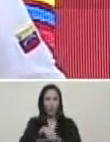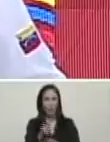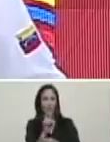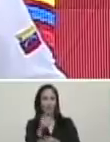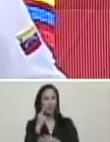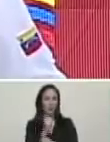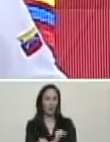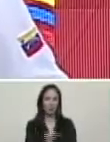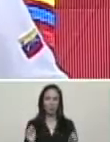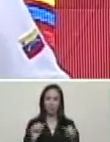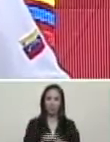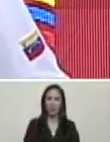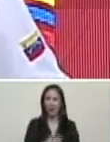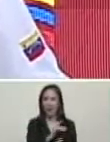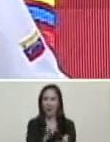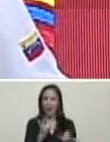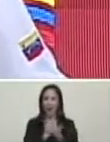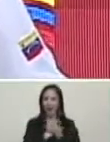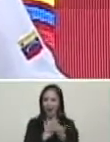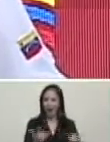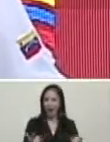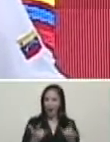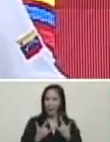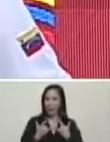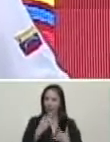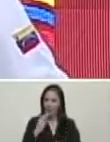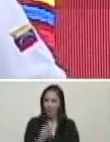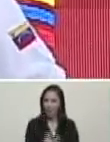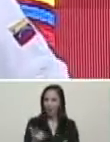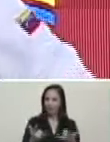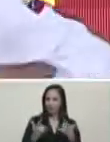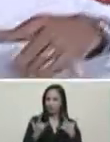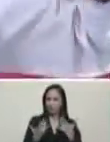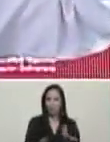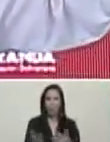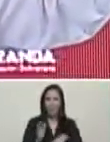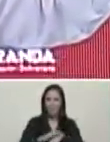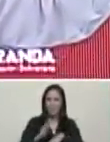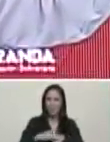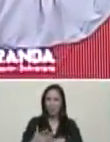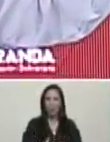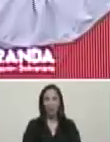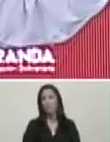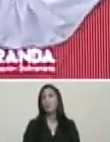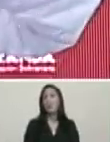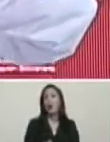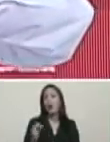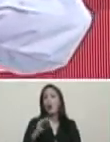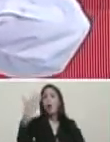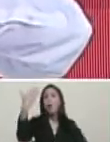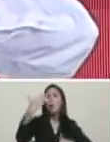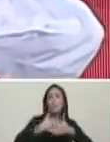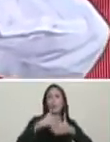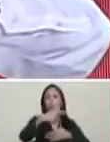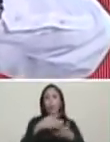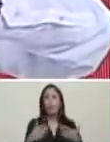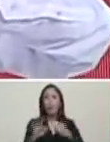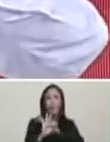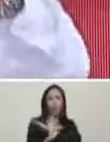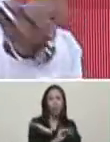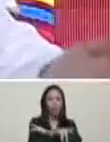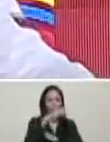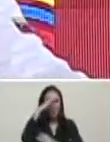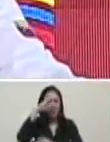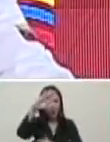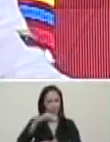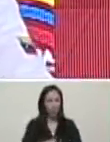Donald Trump nos ama tanto? ¿Por qué Donald Trump quiere poner un muro en la frontera con México? Porque ama mucho